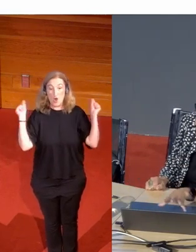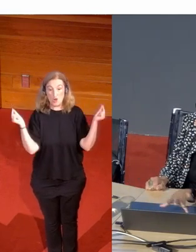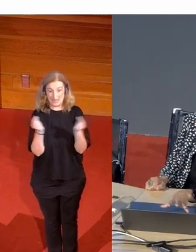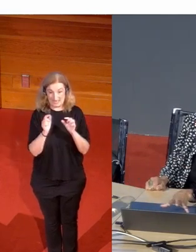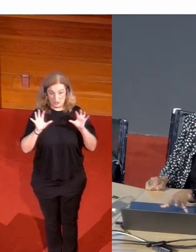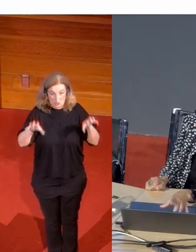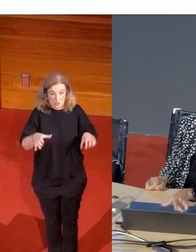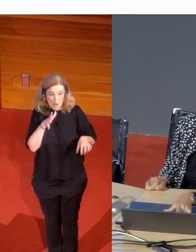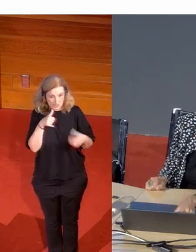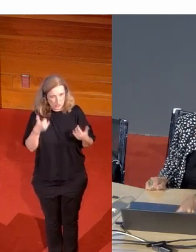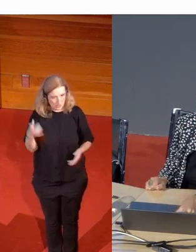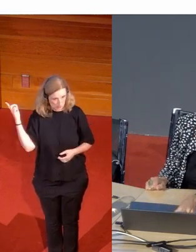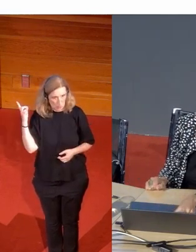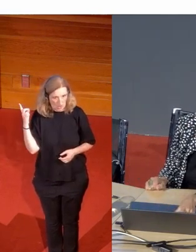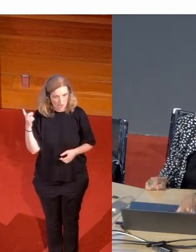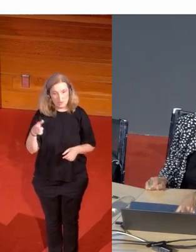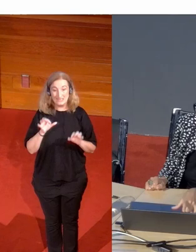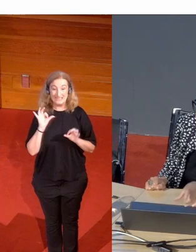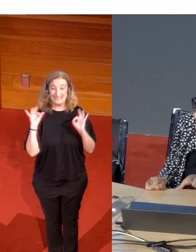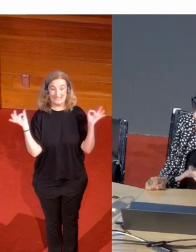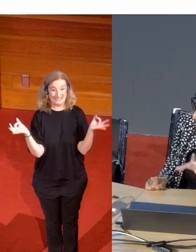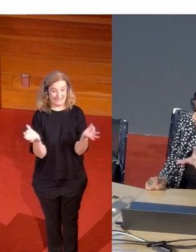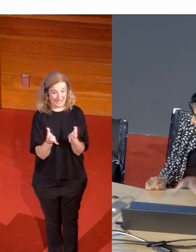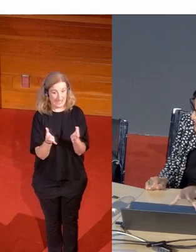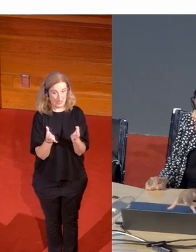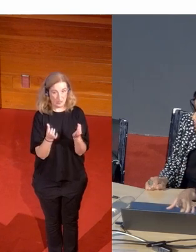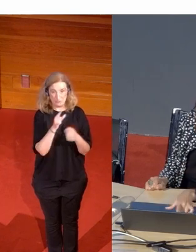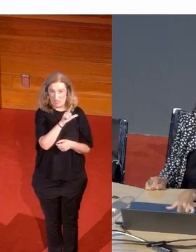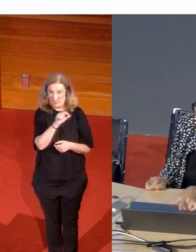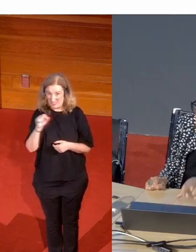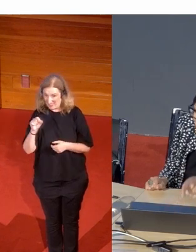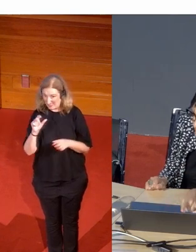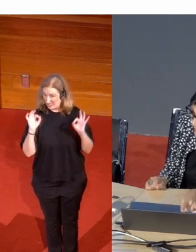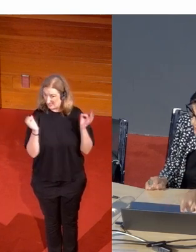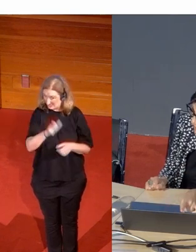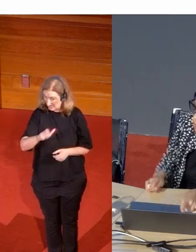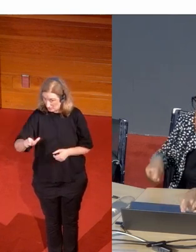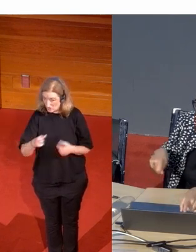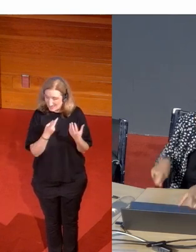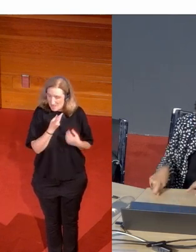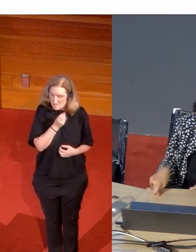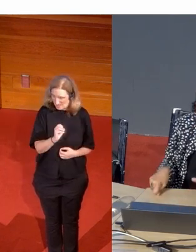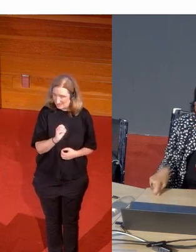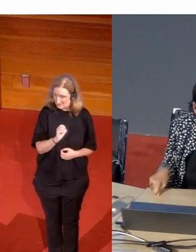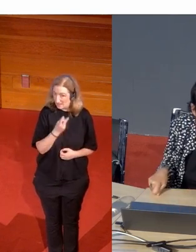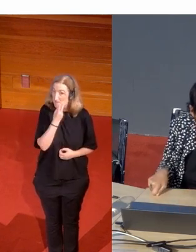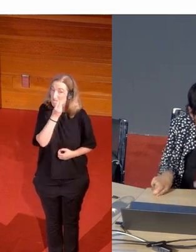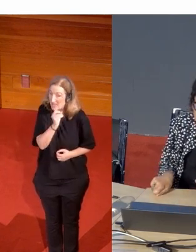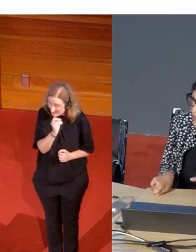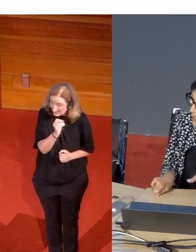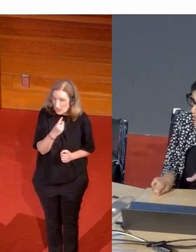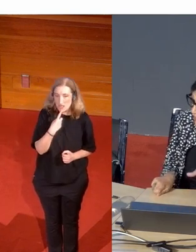Estados Unidos en el senado de 100 senadores 20 sostienen